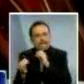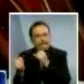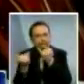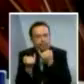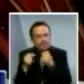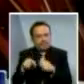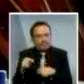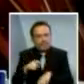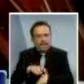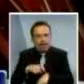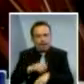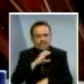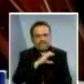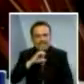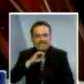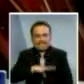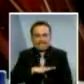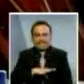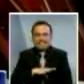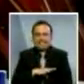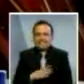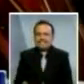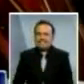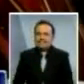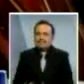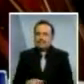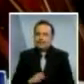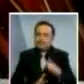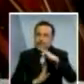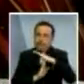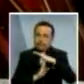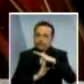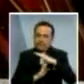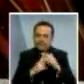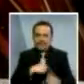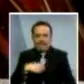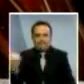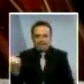contacto a esta hora con CNN Chile. Nosotros hacemos una pausa y ya volvemos con más.